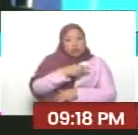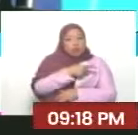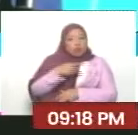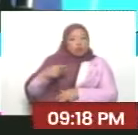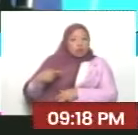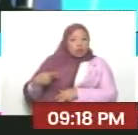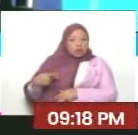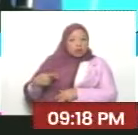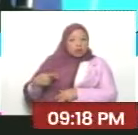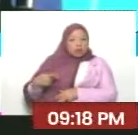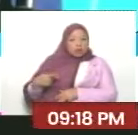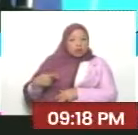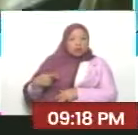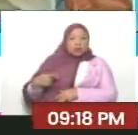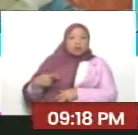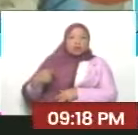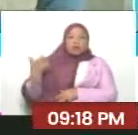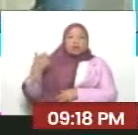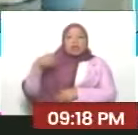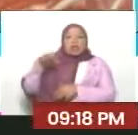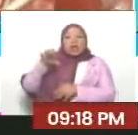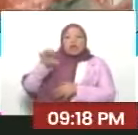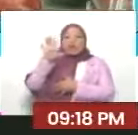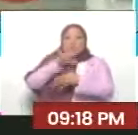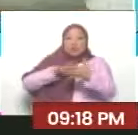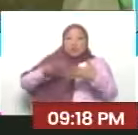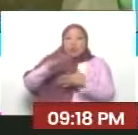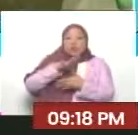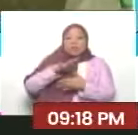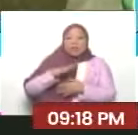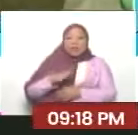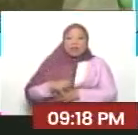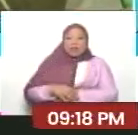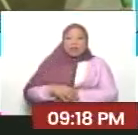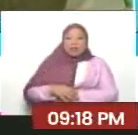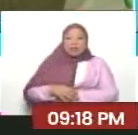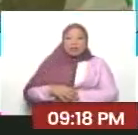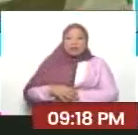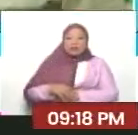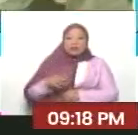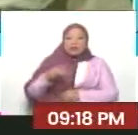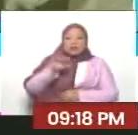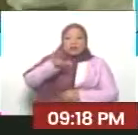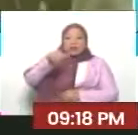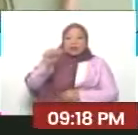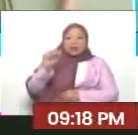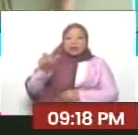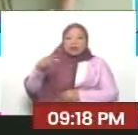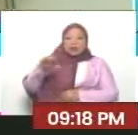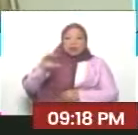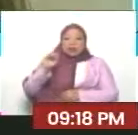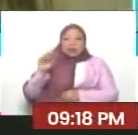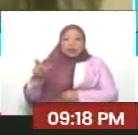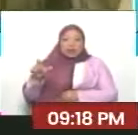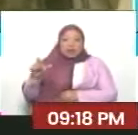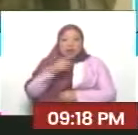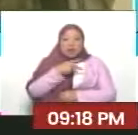parte de Portugal? La isla, mis padres son de la isla. ¿De Funchal? No, mi papá es de Camarelo y mi mamá es de Uscaña.